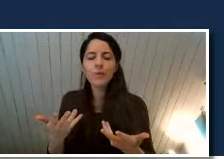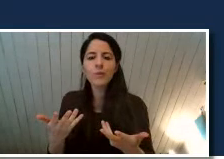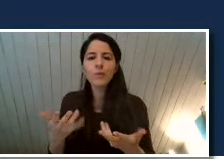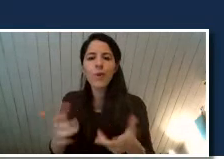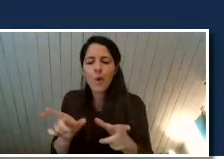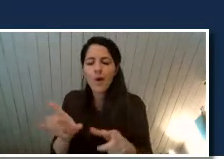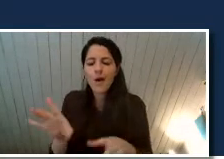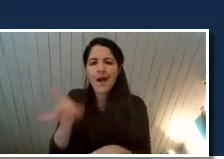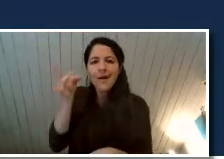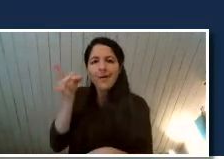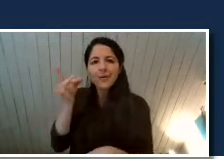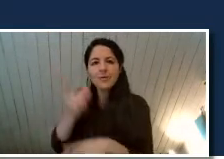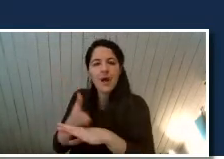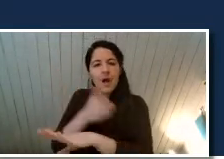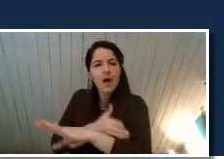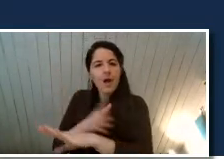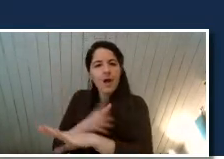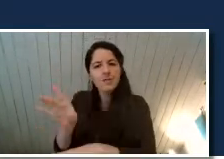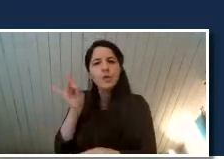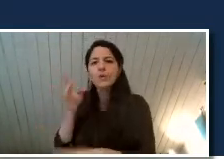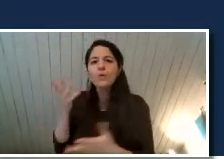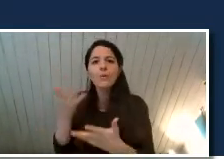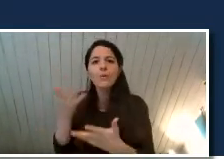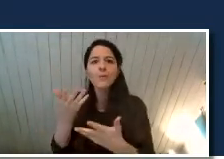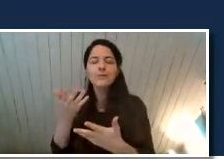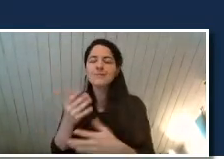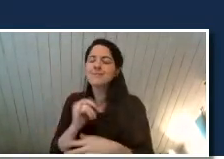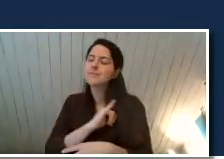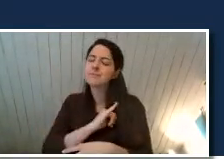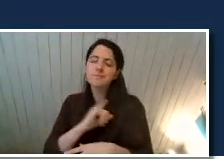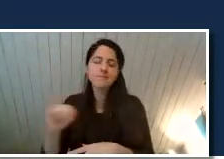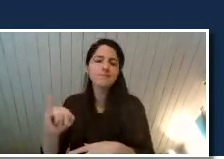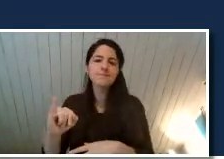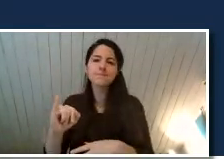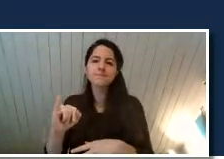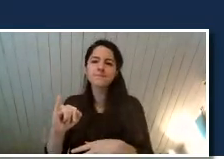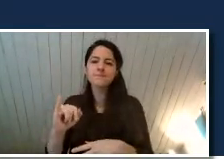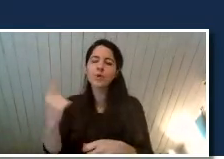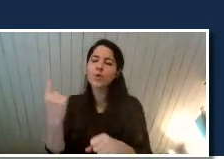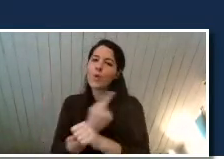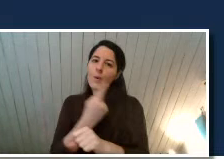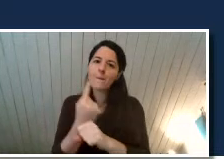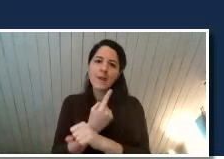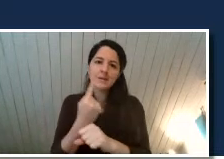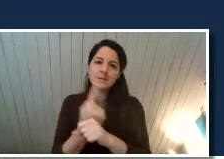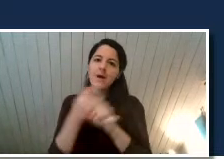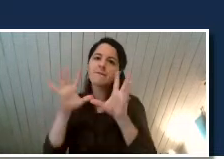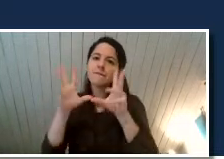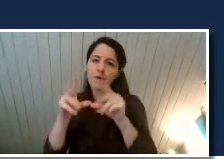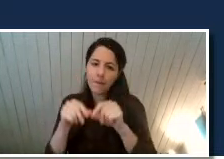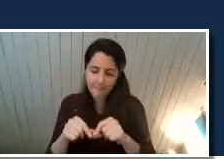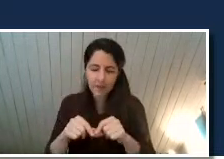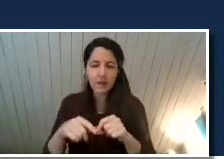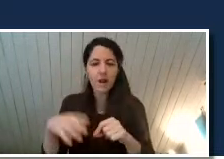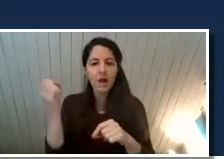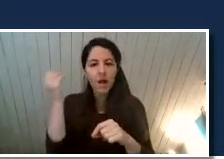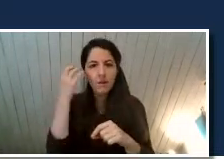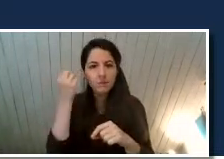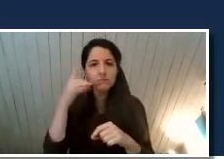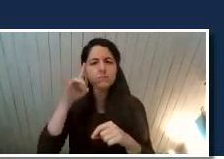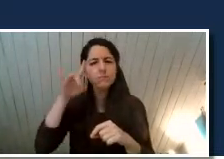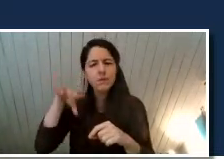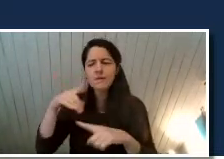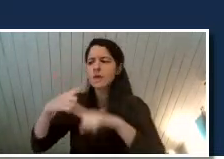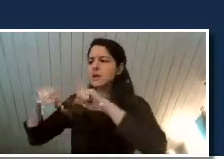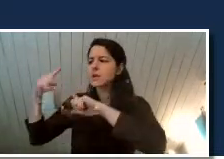temprana? Pues no hay otra forma que no sea conversándolo en la familia, sabiendo si mi familia tiene antecedentes